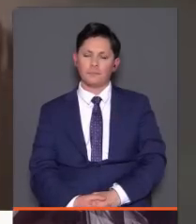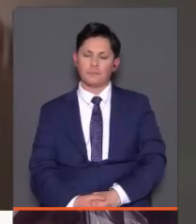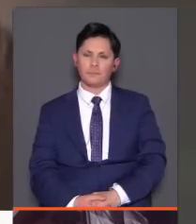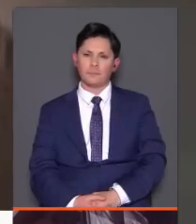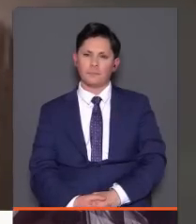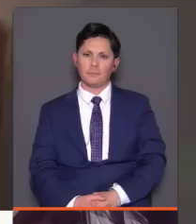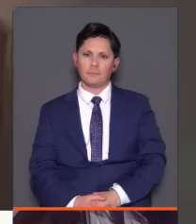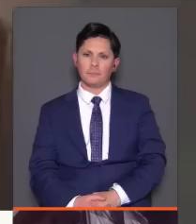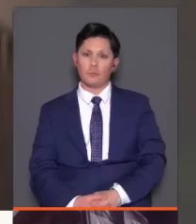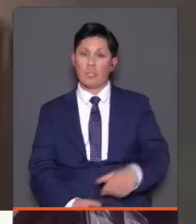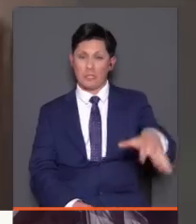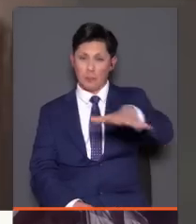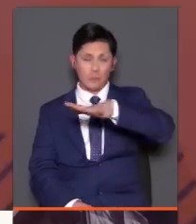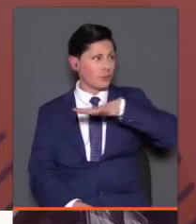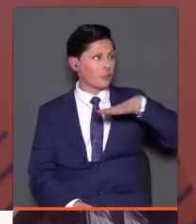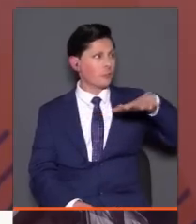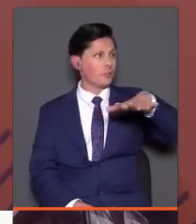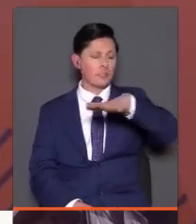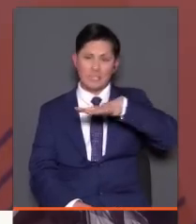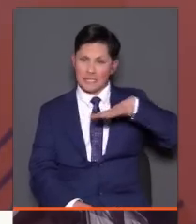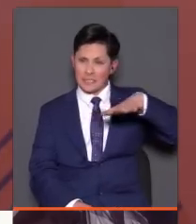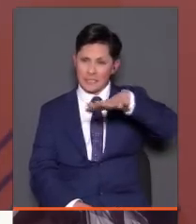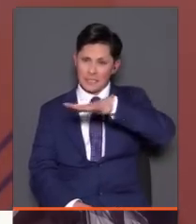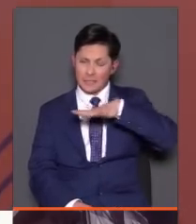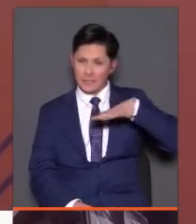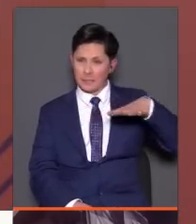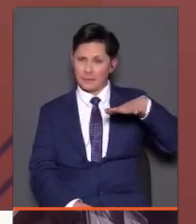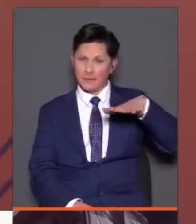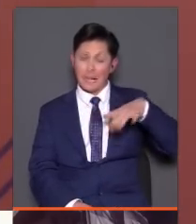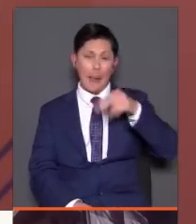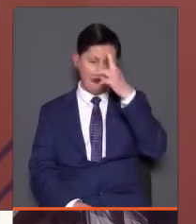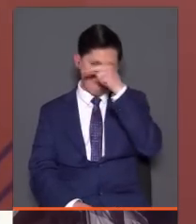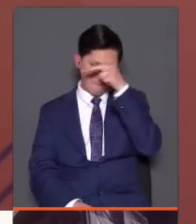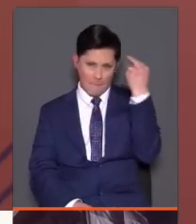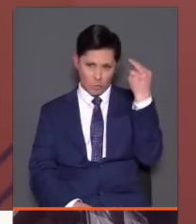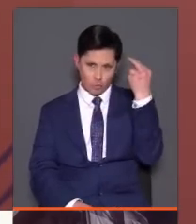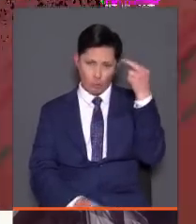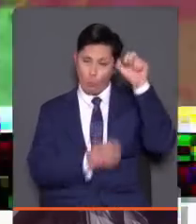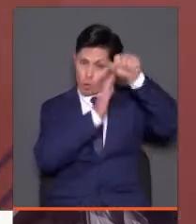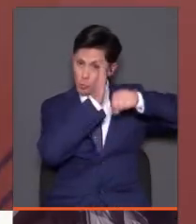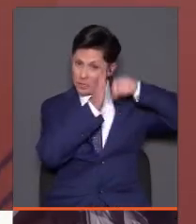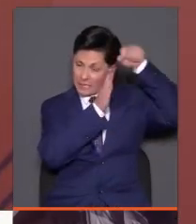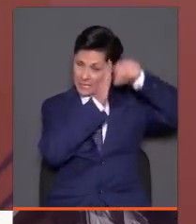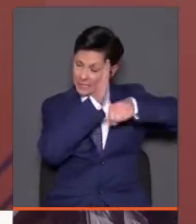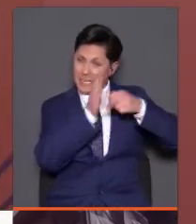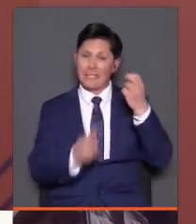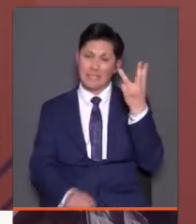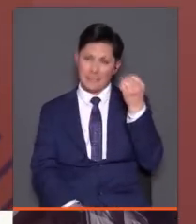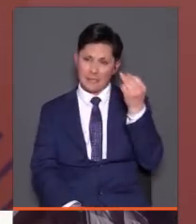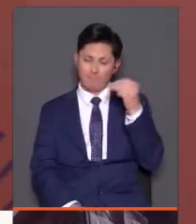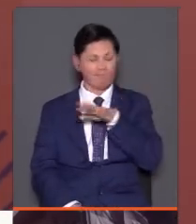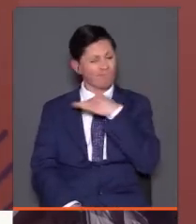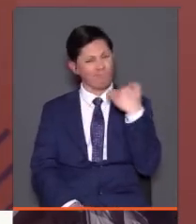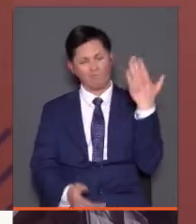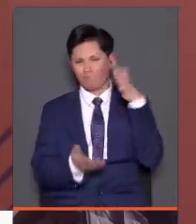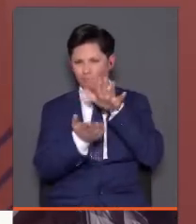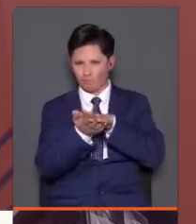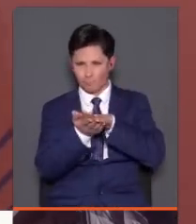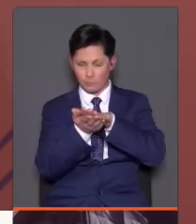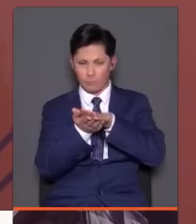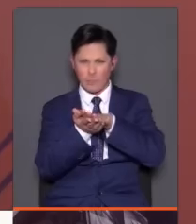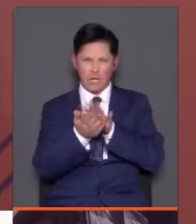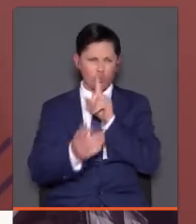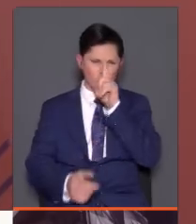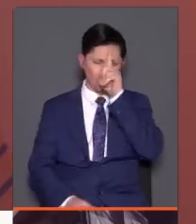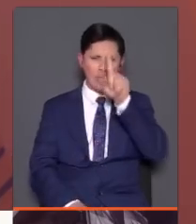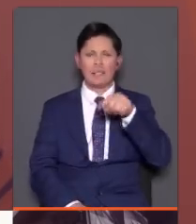Una situación crítica que había sido revelada en marzo por reportajes Tele13. Muertes que se han vuelto costumbre semana